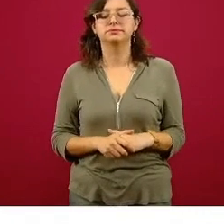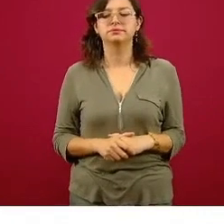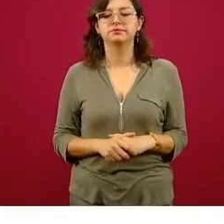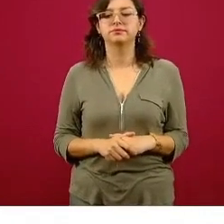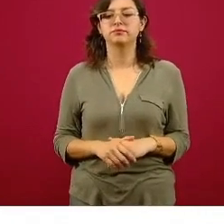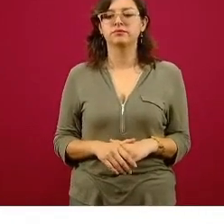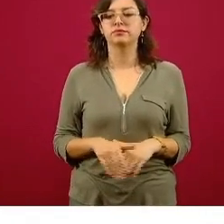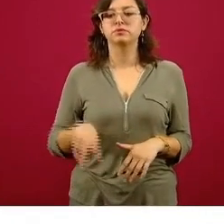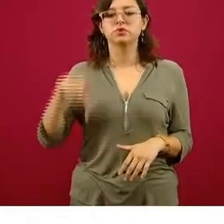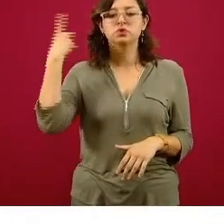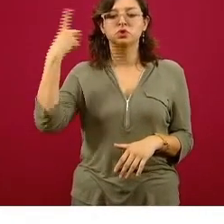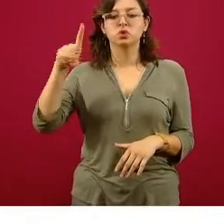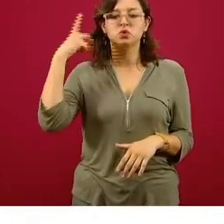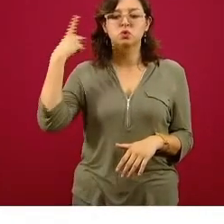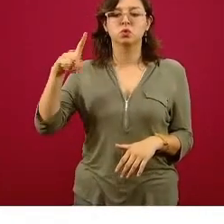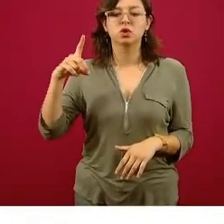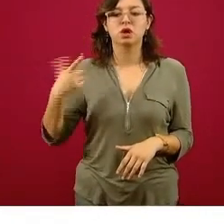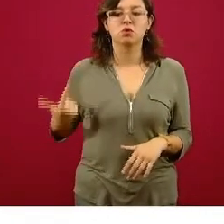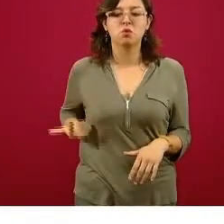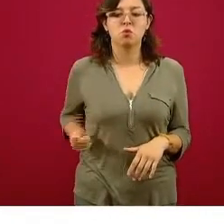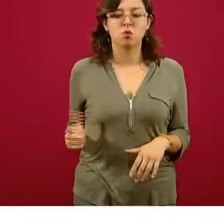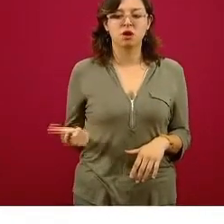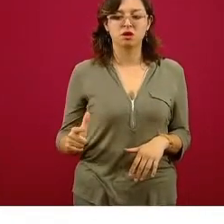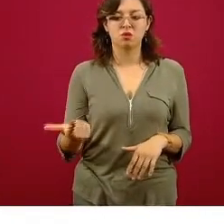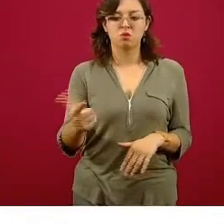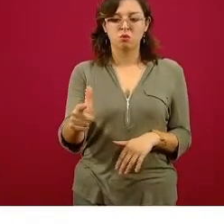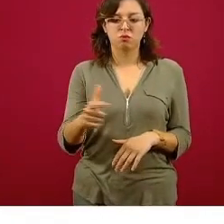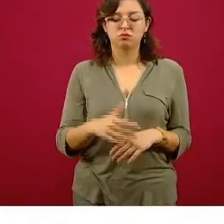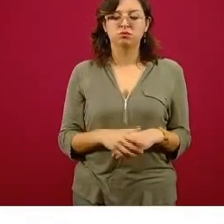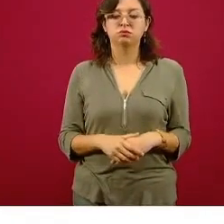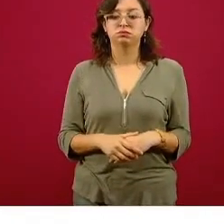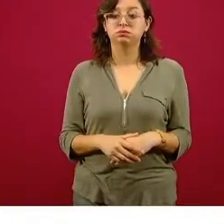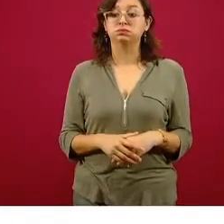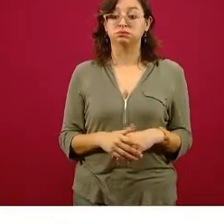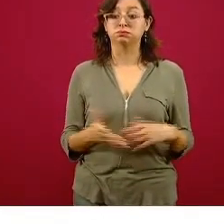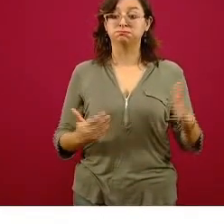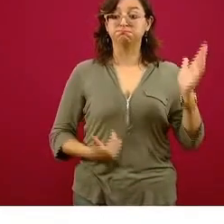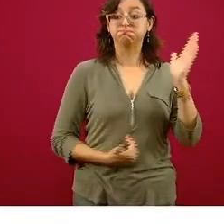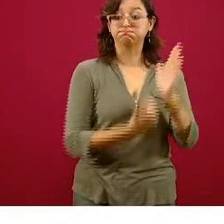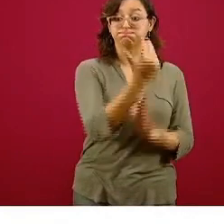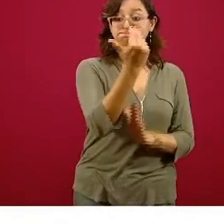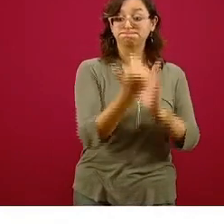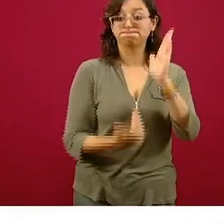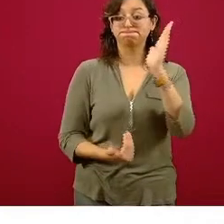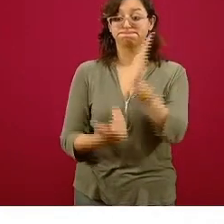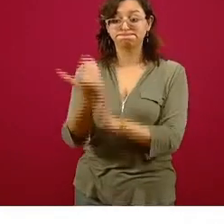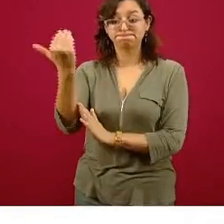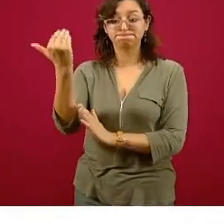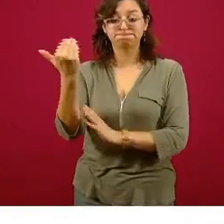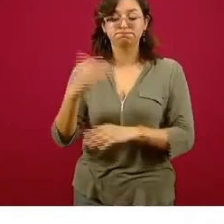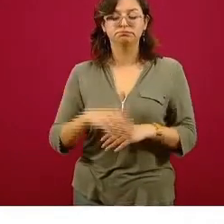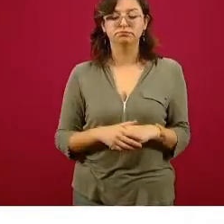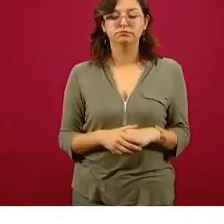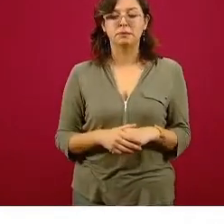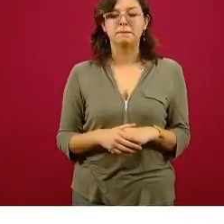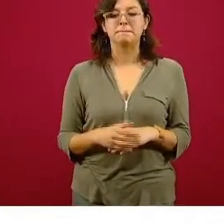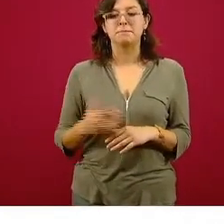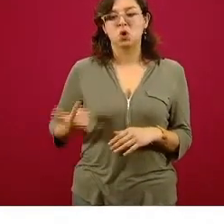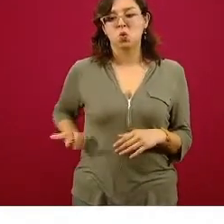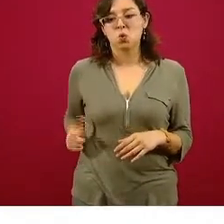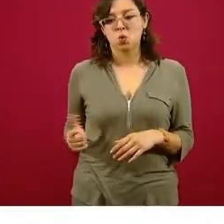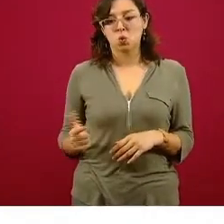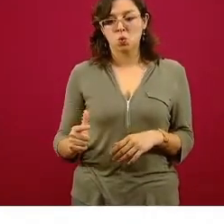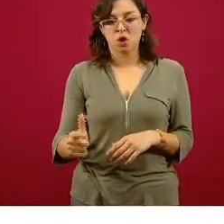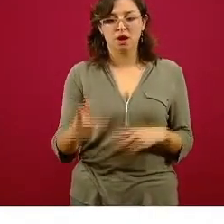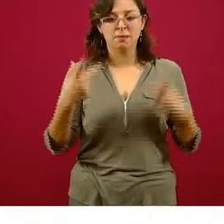estado de Durango y el estado de Guanajuato muestran unas movilidades incrementadas, aunque en Guanajuato los usuarios